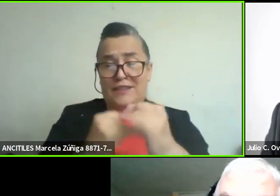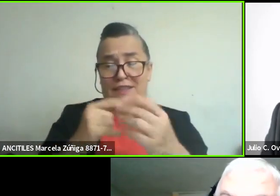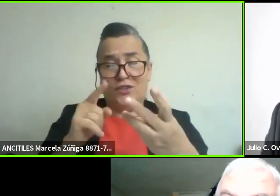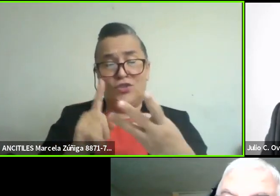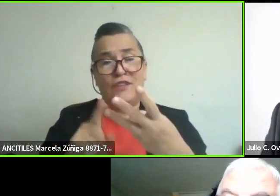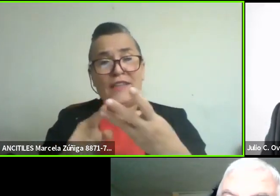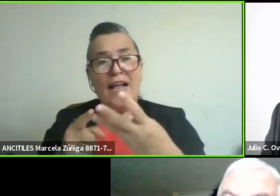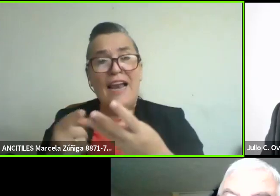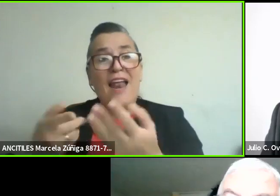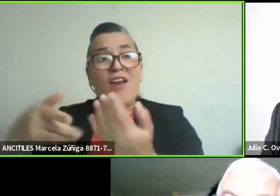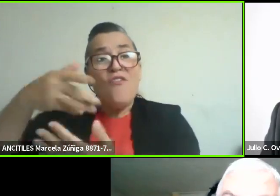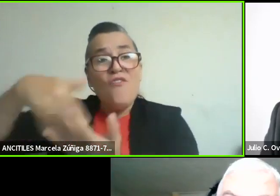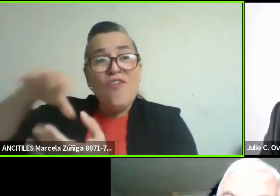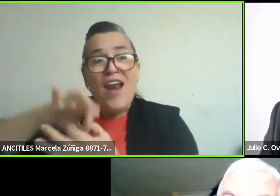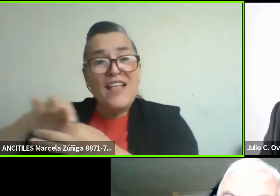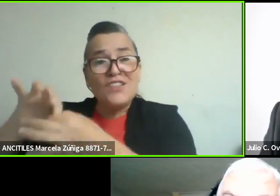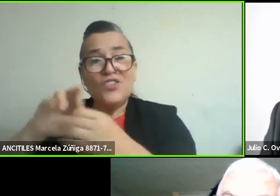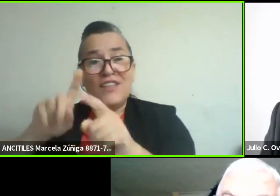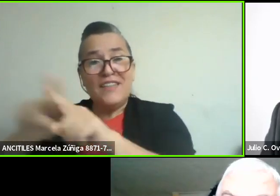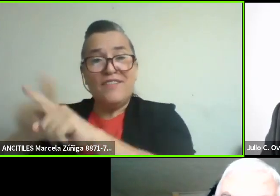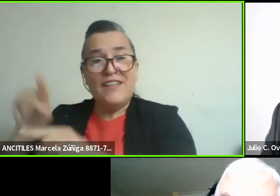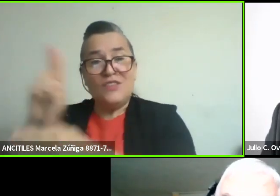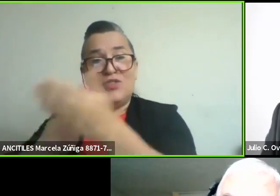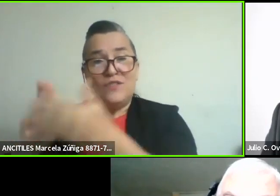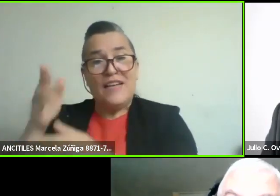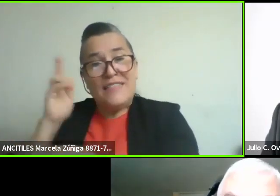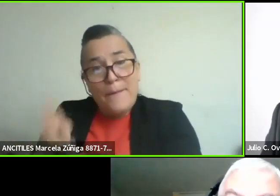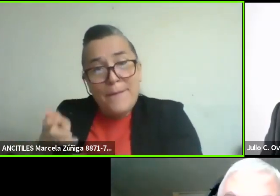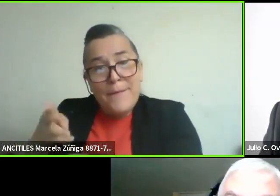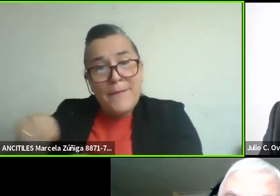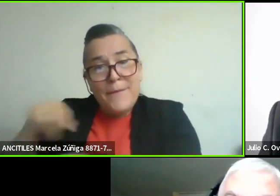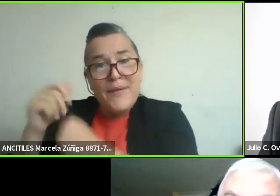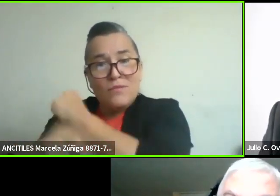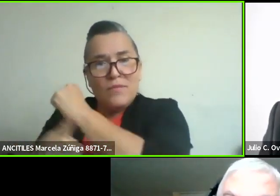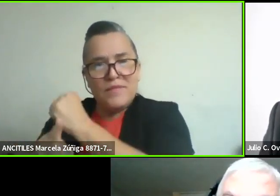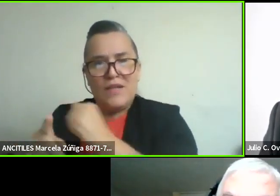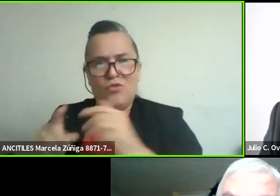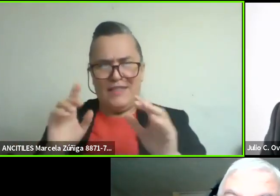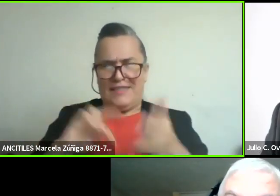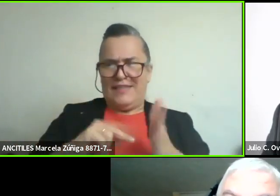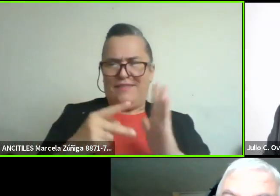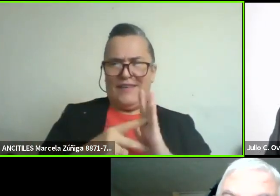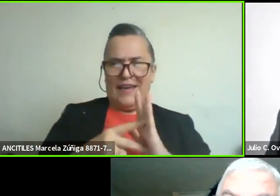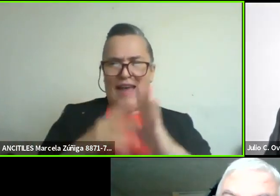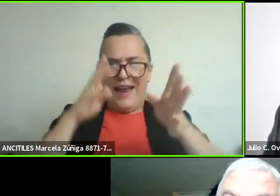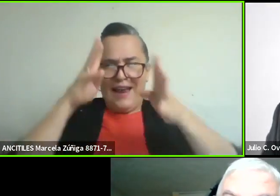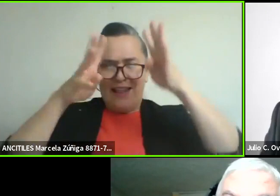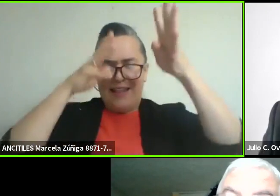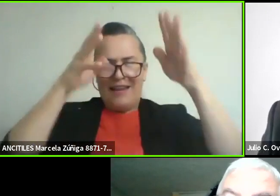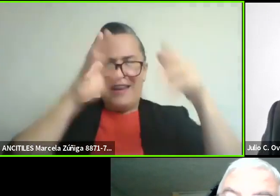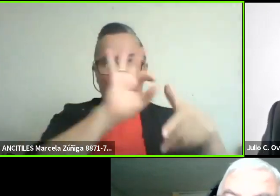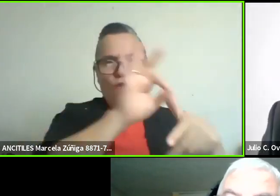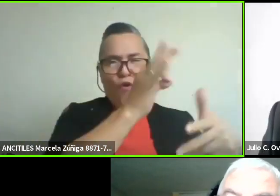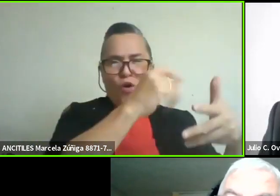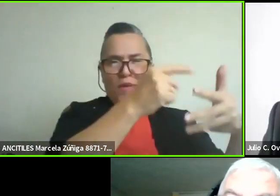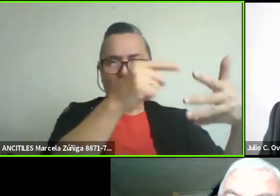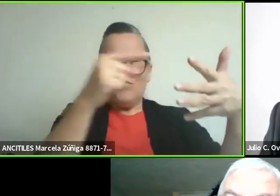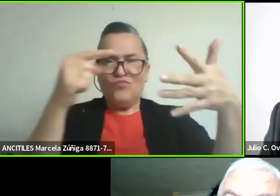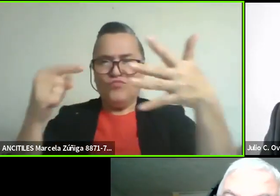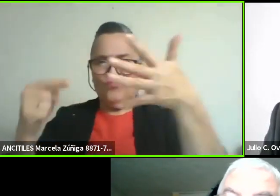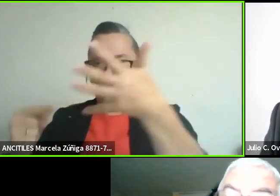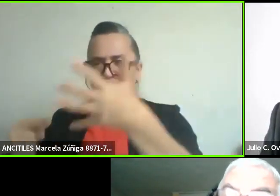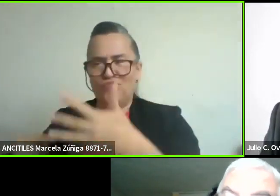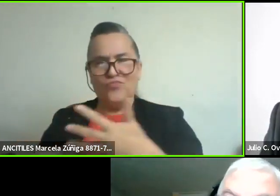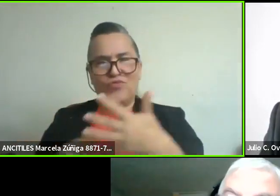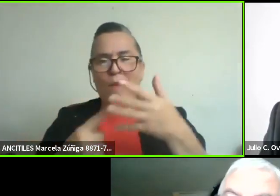entre relaciones entre universidades en un mismo país es decir buscar creativamente mecanismos para ir consolidando cada vez